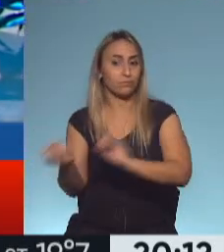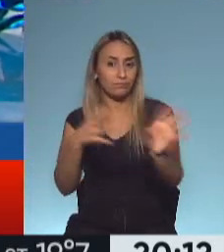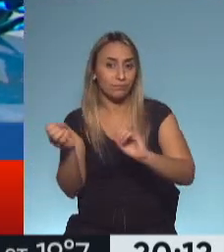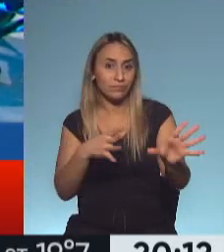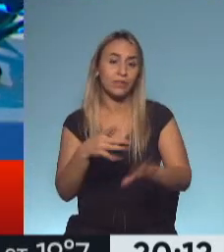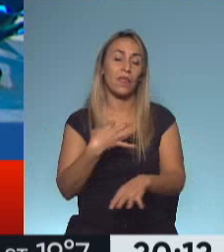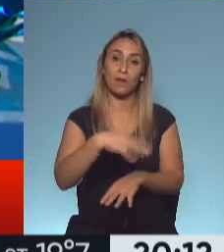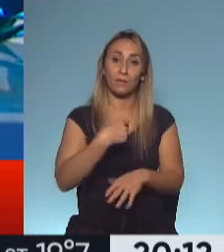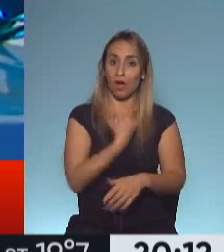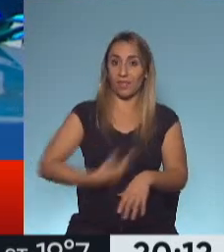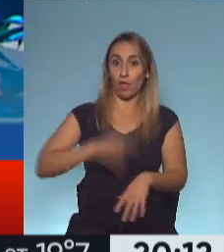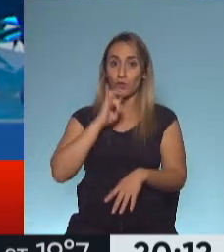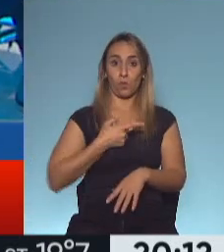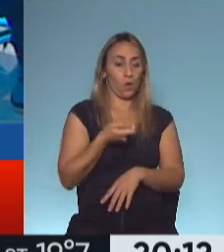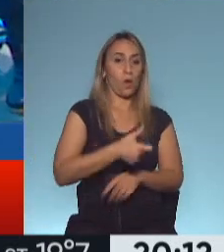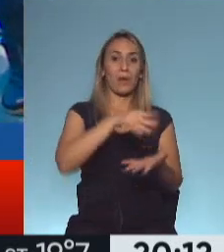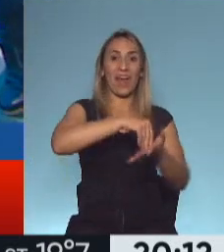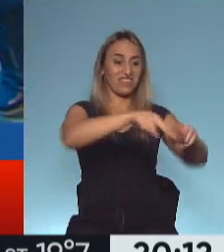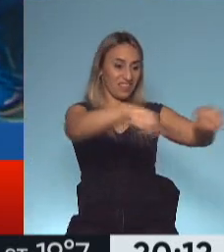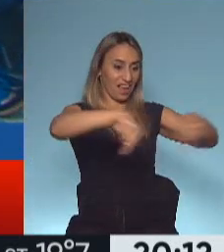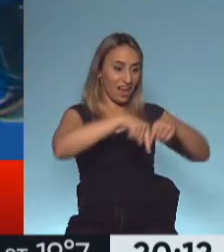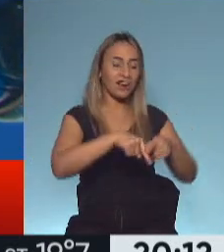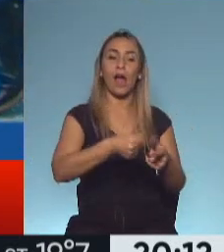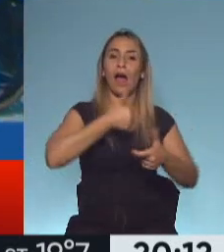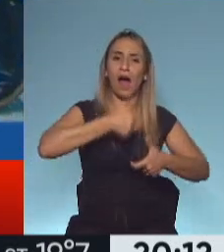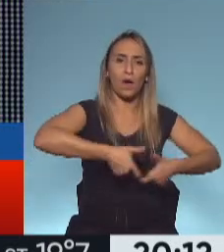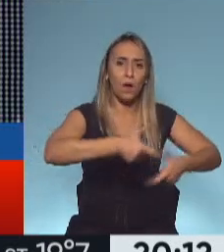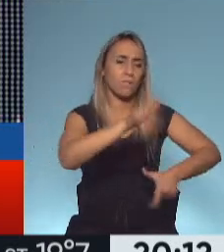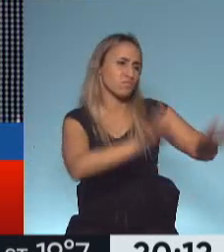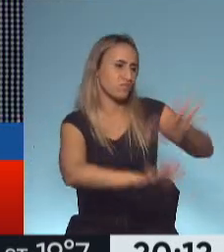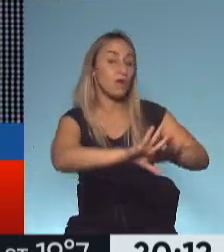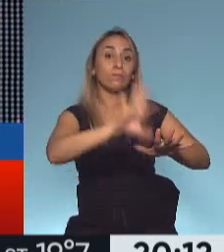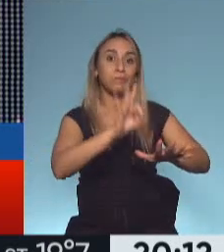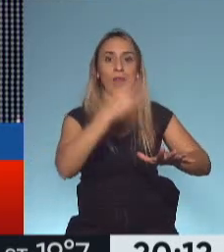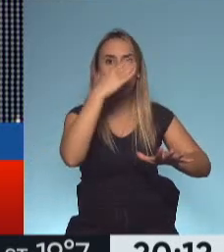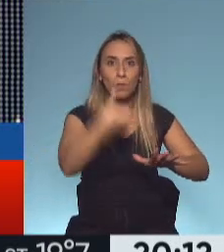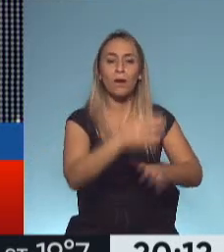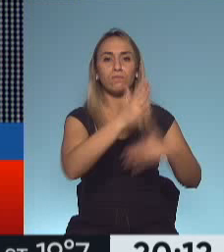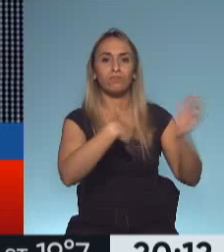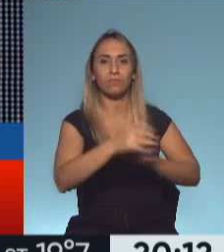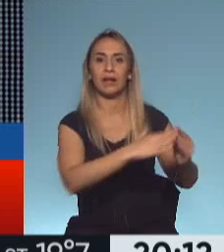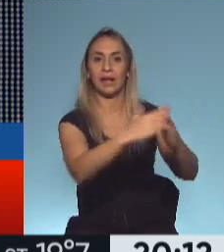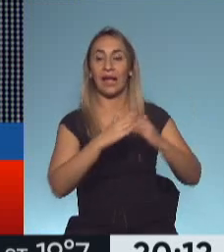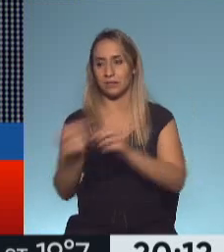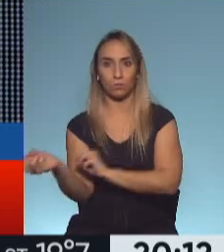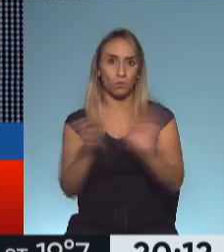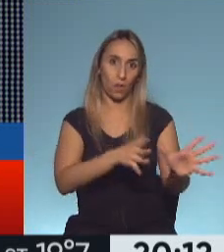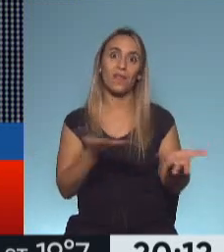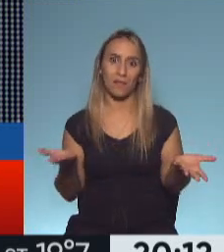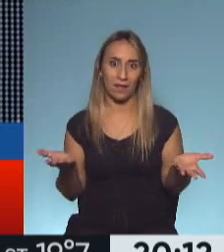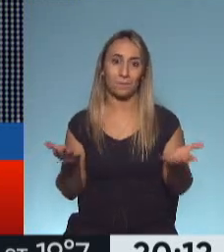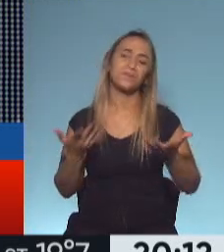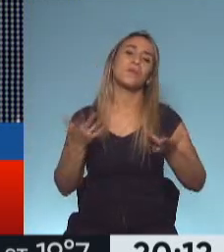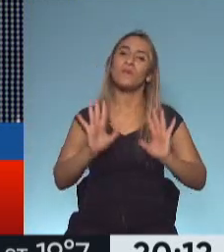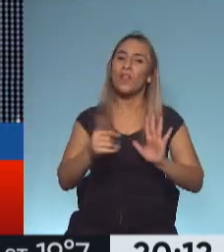servicio. Compramos lotes con servicios, con agua, servicios básicos, y después viene la vivienda. De esos 4.400 barrios, es una ley, es